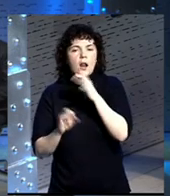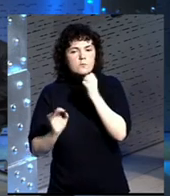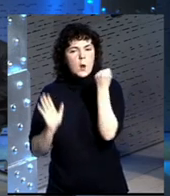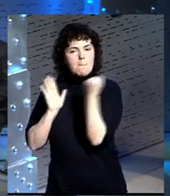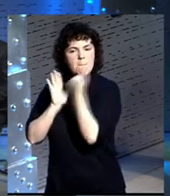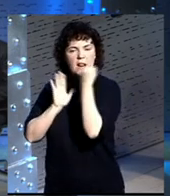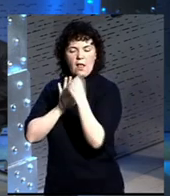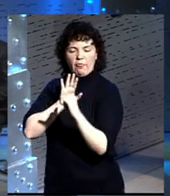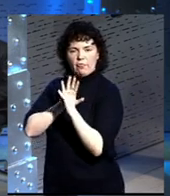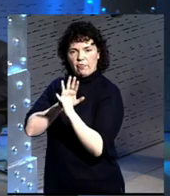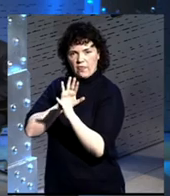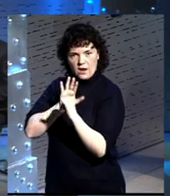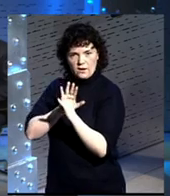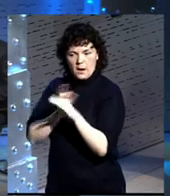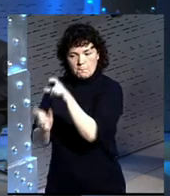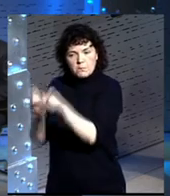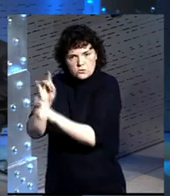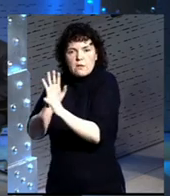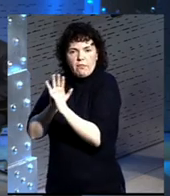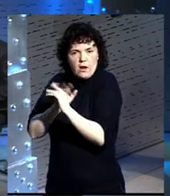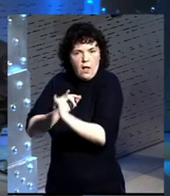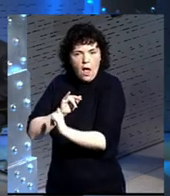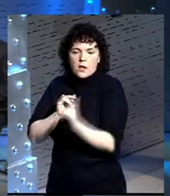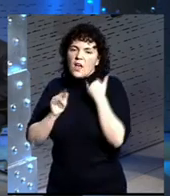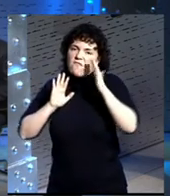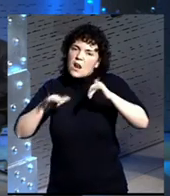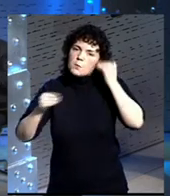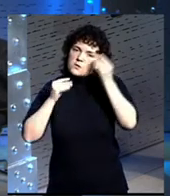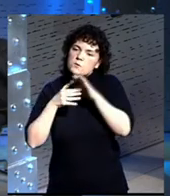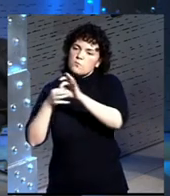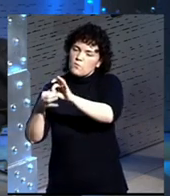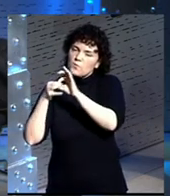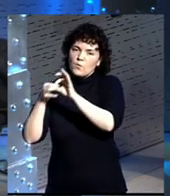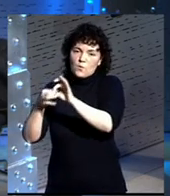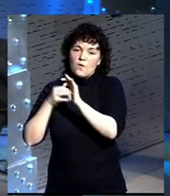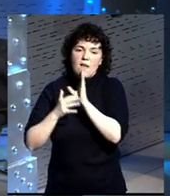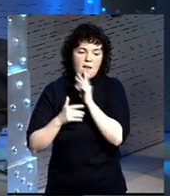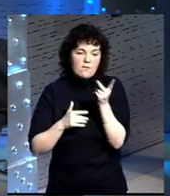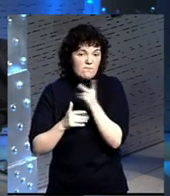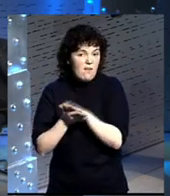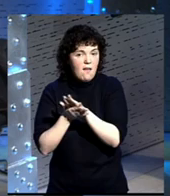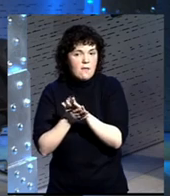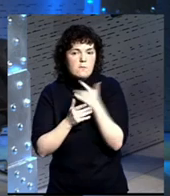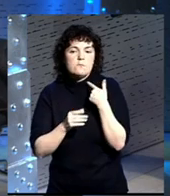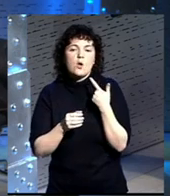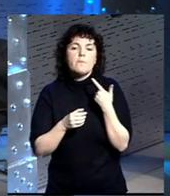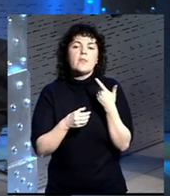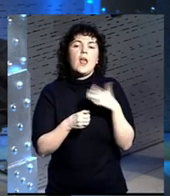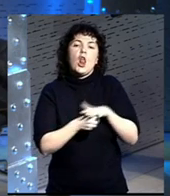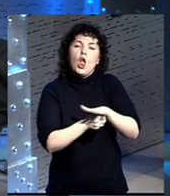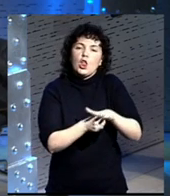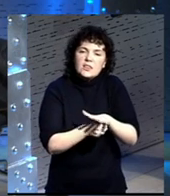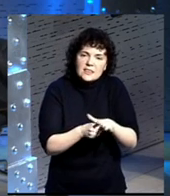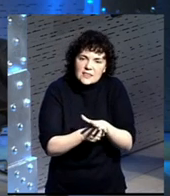muy cercana y muy próxima a las personas. Y al final yo creo que es la unión de esas dos cosas que decíais, la contextualización o